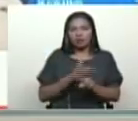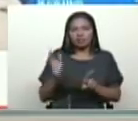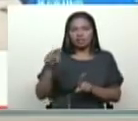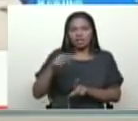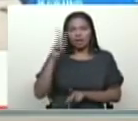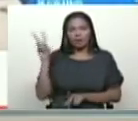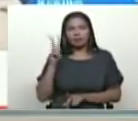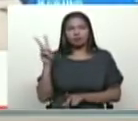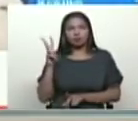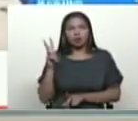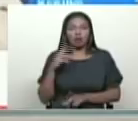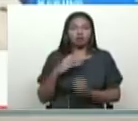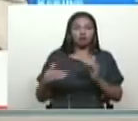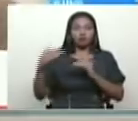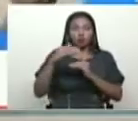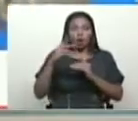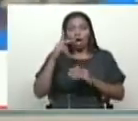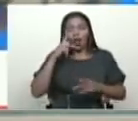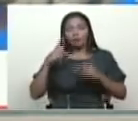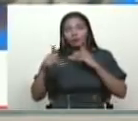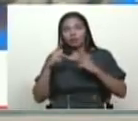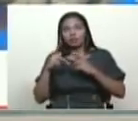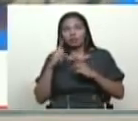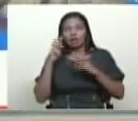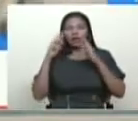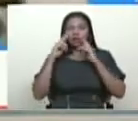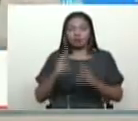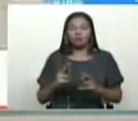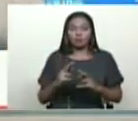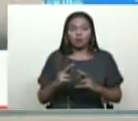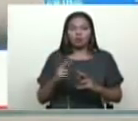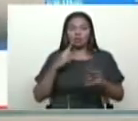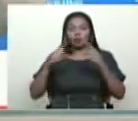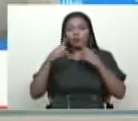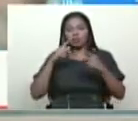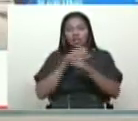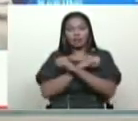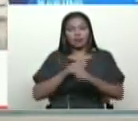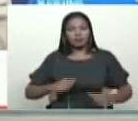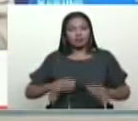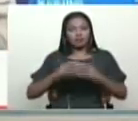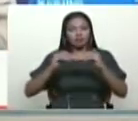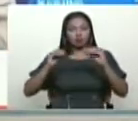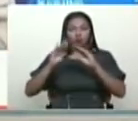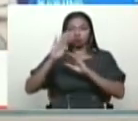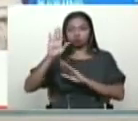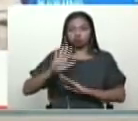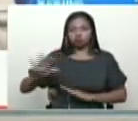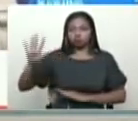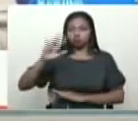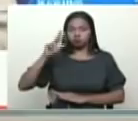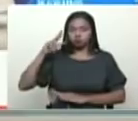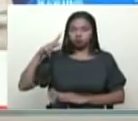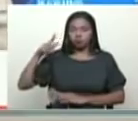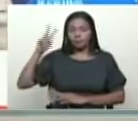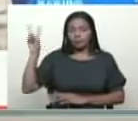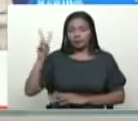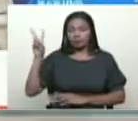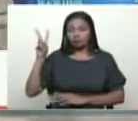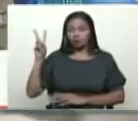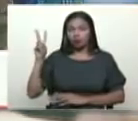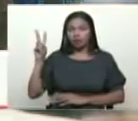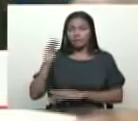y asaltar el poder político tendrá la respuesta política y militar de todo un país para preservar